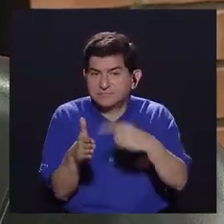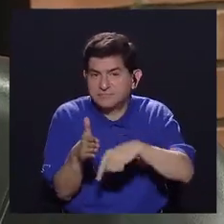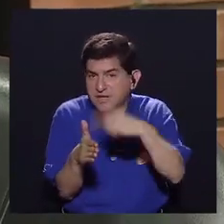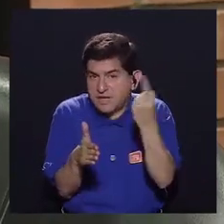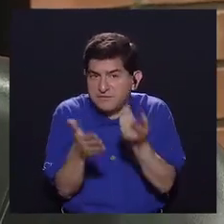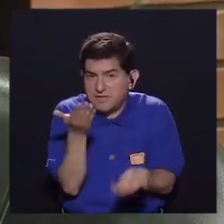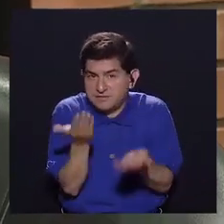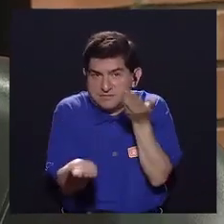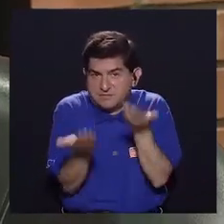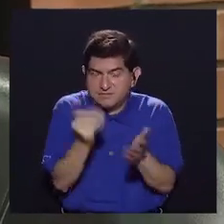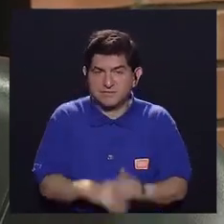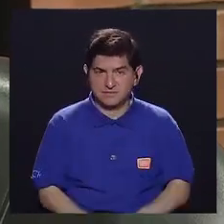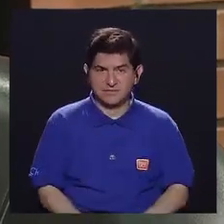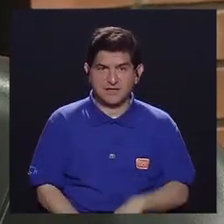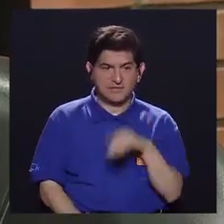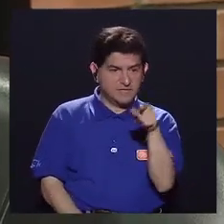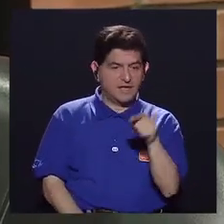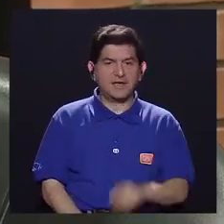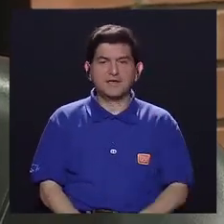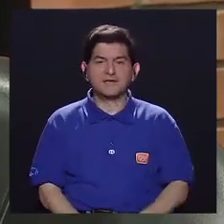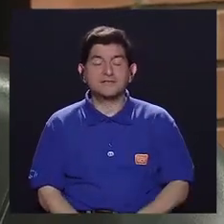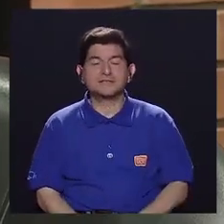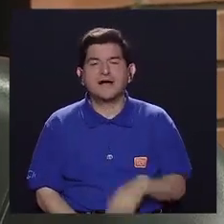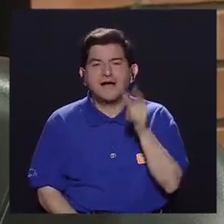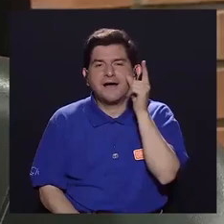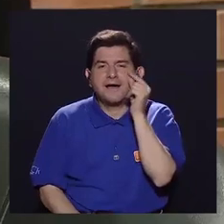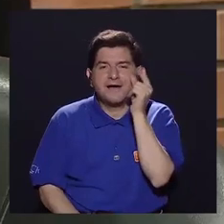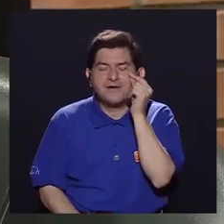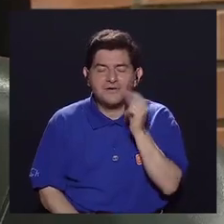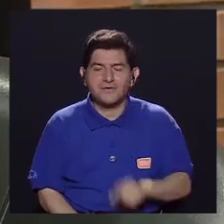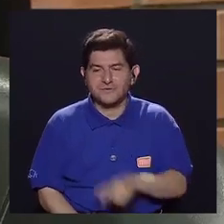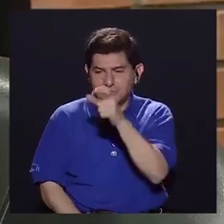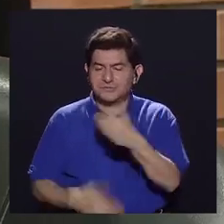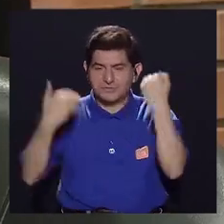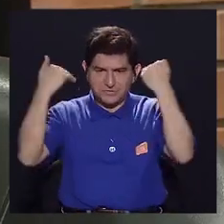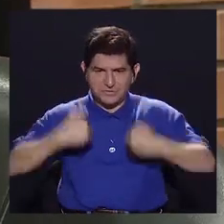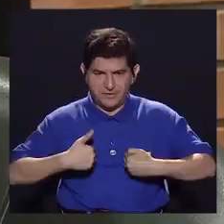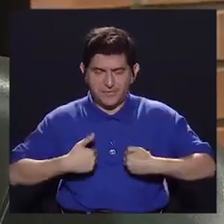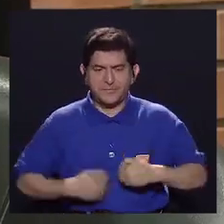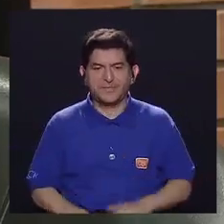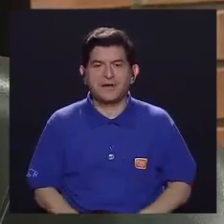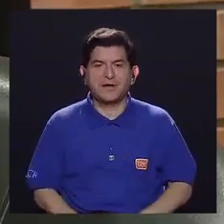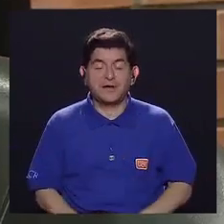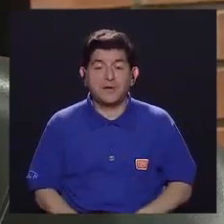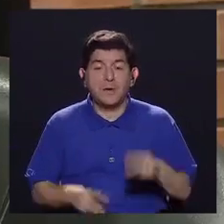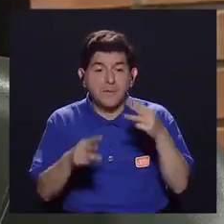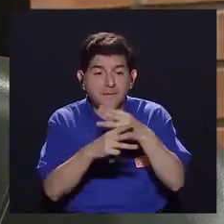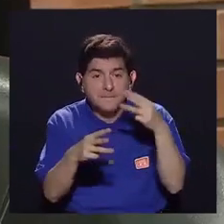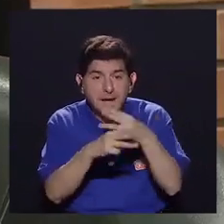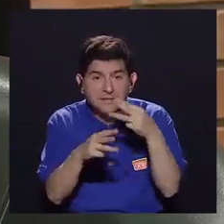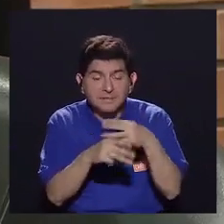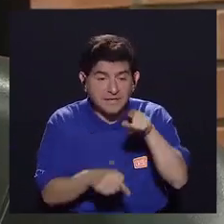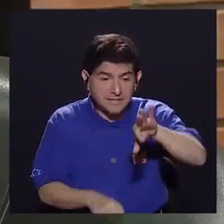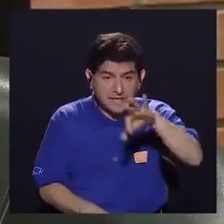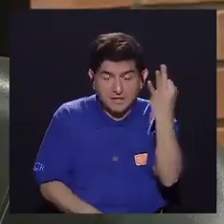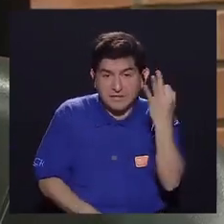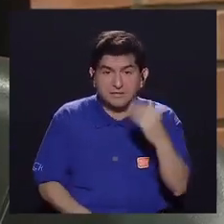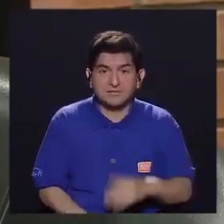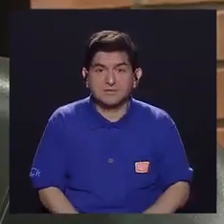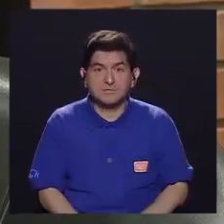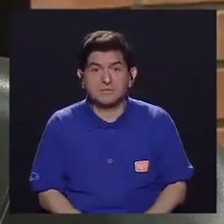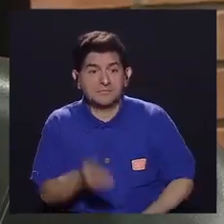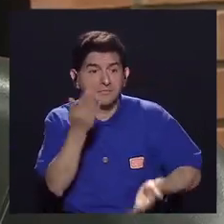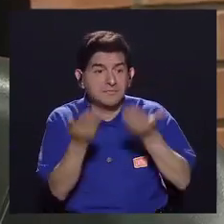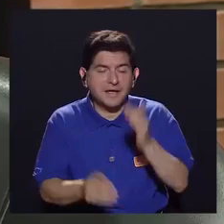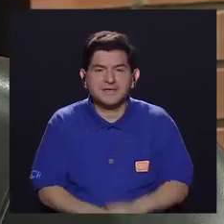que muchas veces están en la curiosidad del ser humano. Cuando la matemática se visualiza de esta forma,